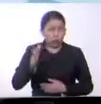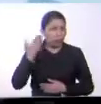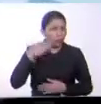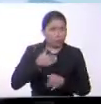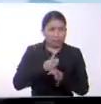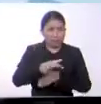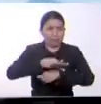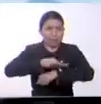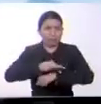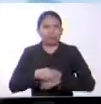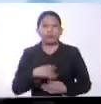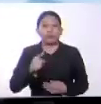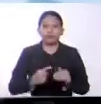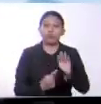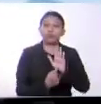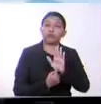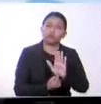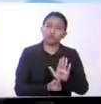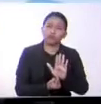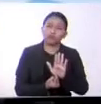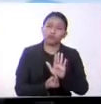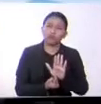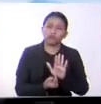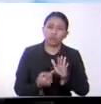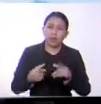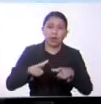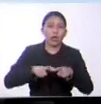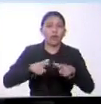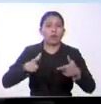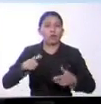Que representa es la construcción de un lenguaje